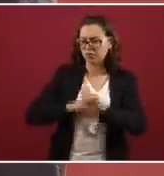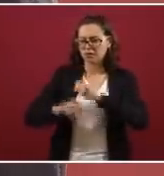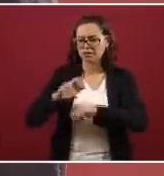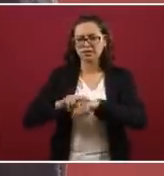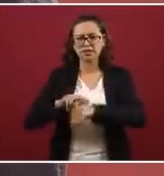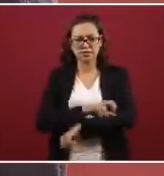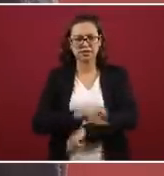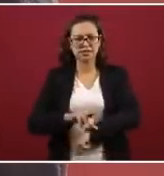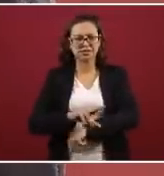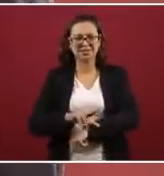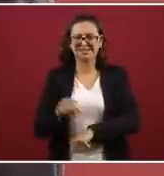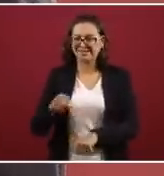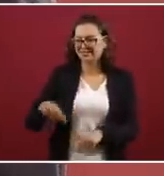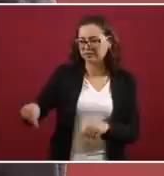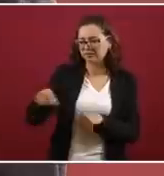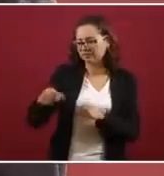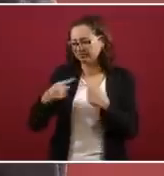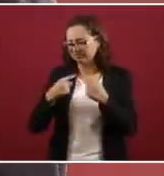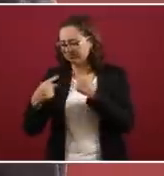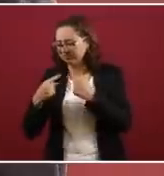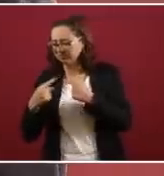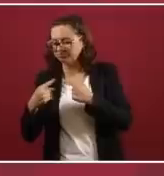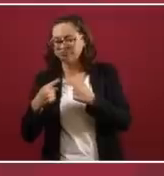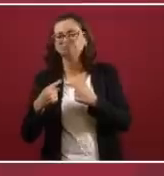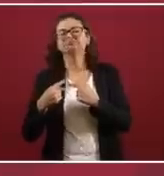en donde se reconoce